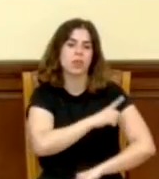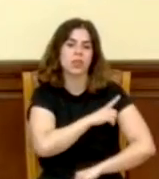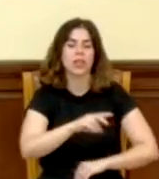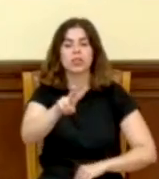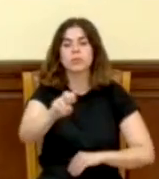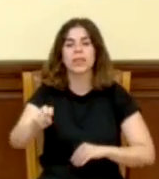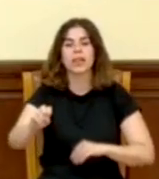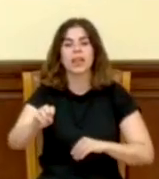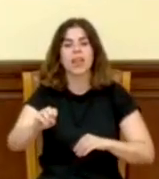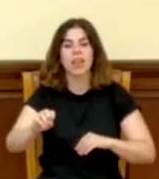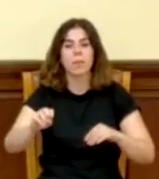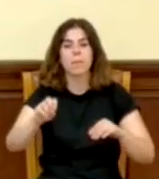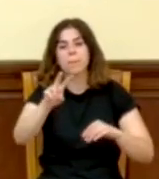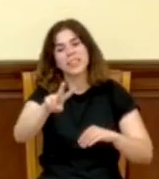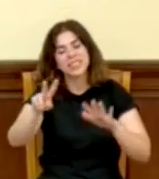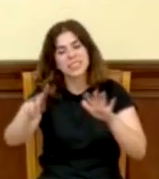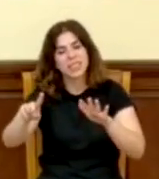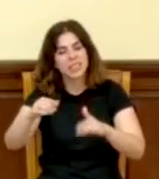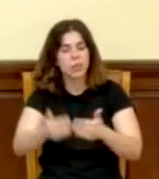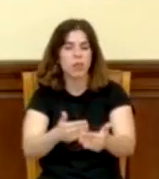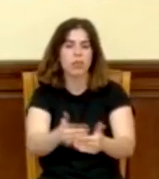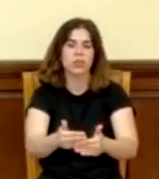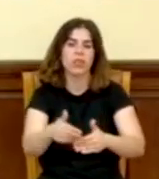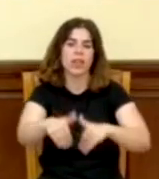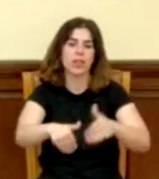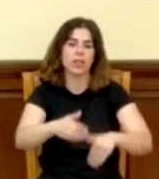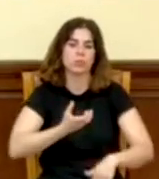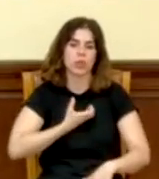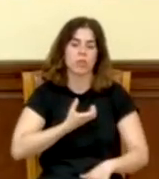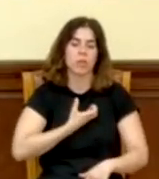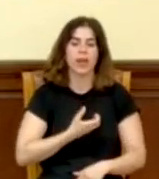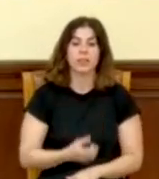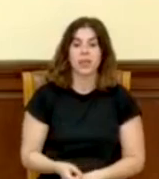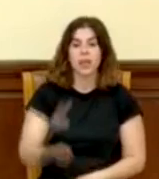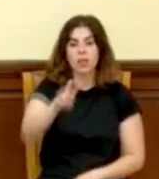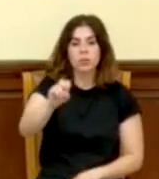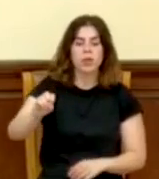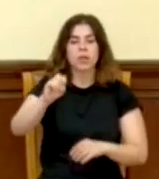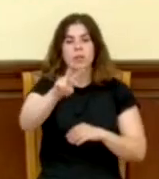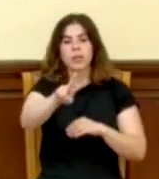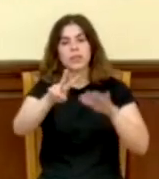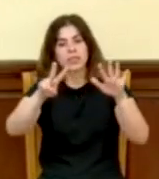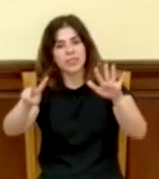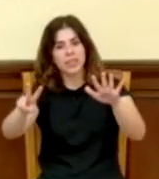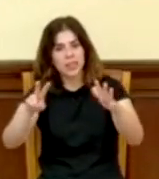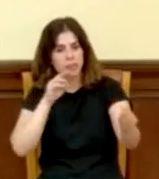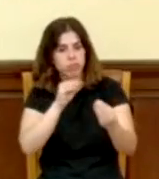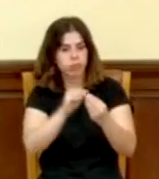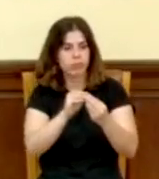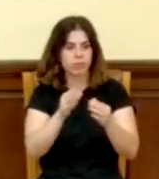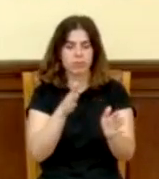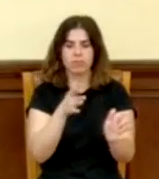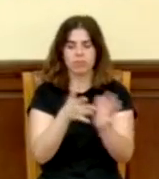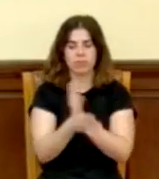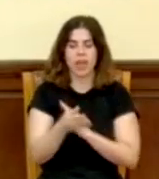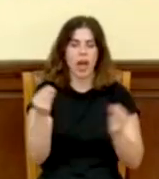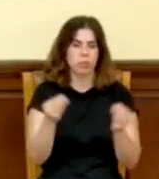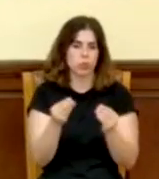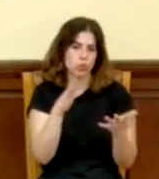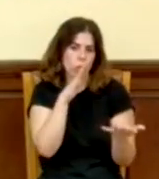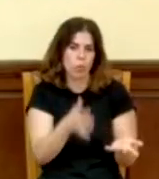2026 con el proceso de las elecciones municipales del año 27, pues es un brindis al sol, porque mire usted, los mandatos duran